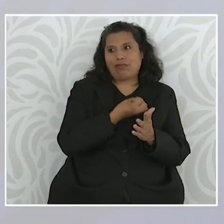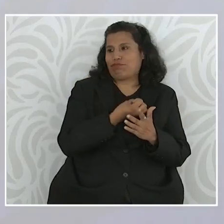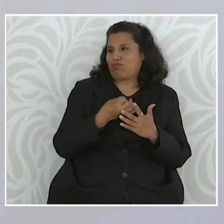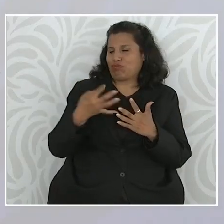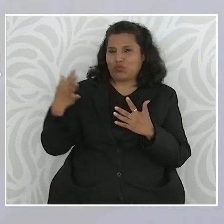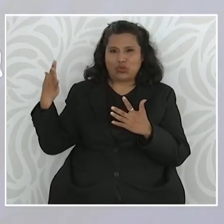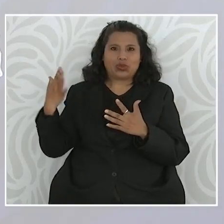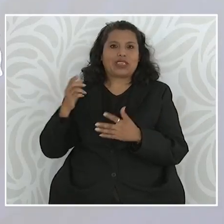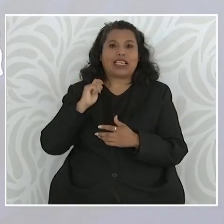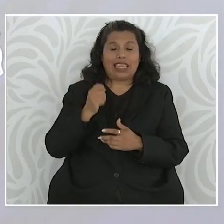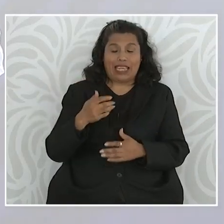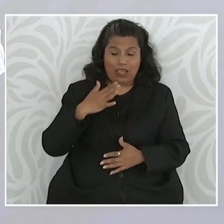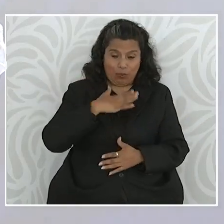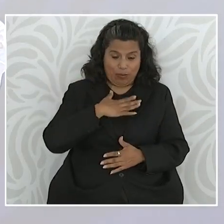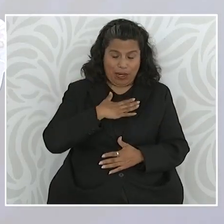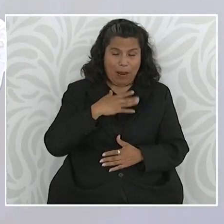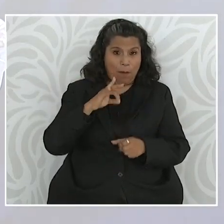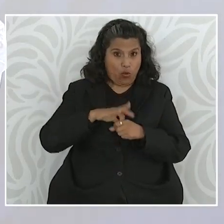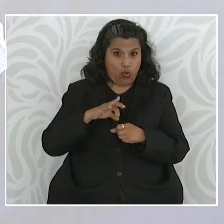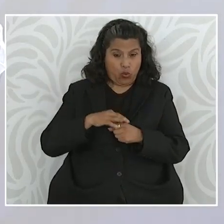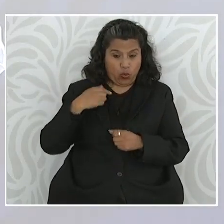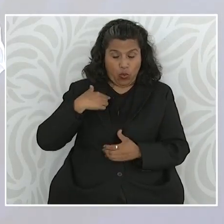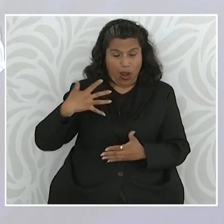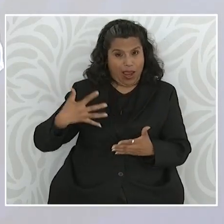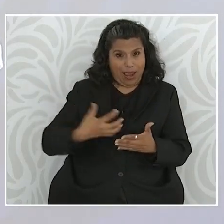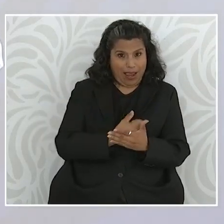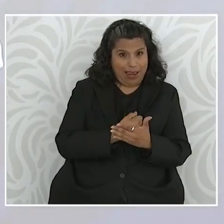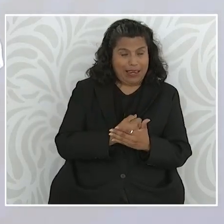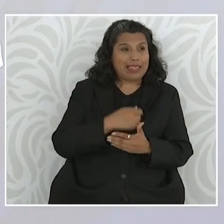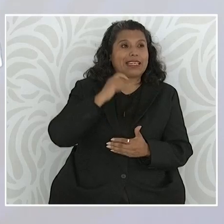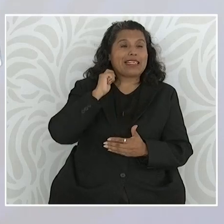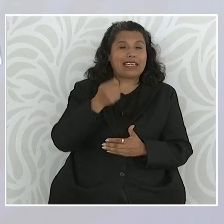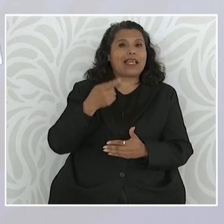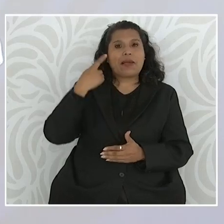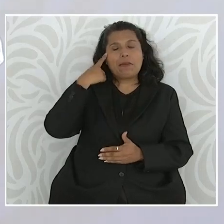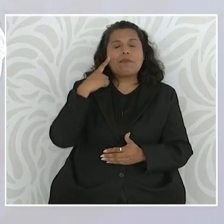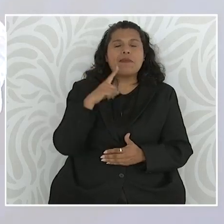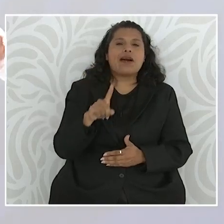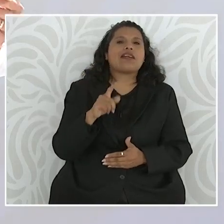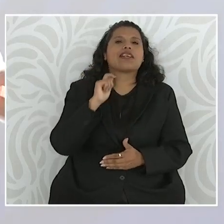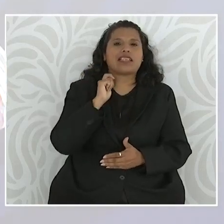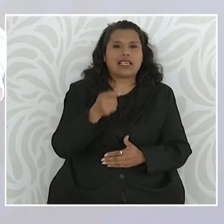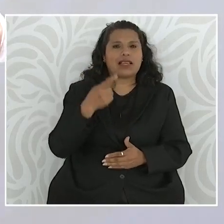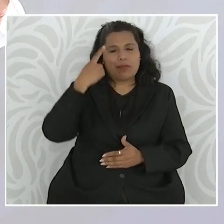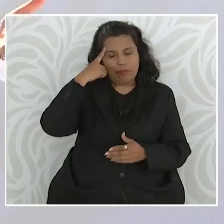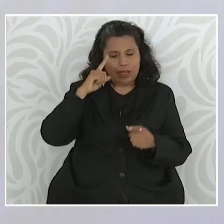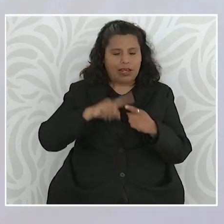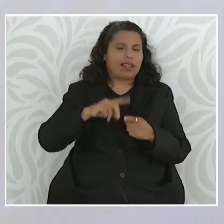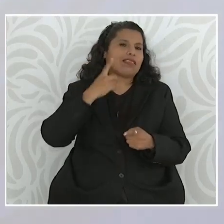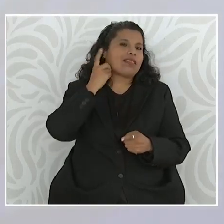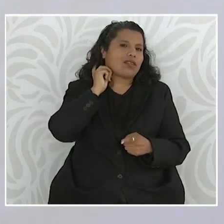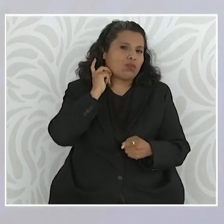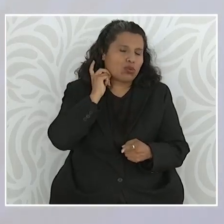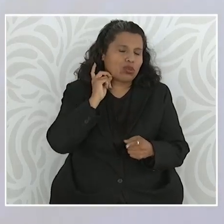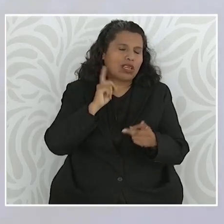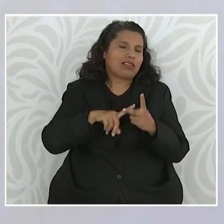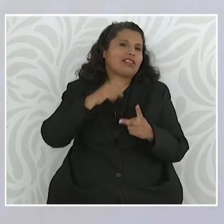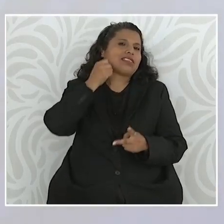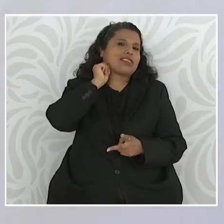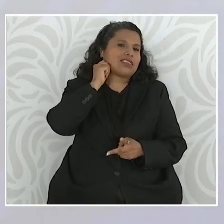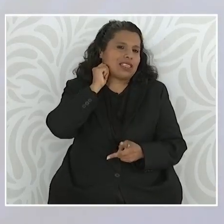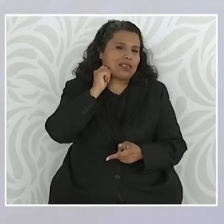por la presidenta, sino que votó por una amplia mayoría por diputados y senadores de